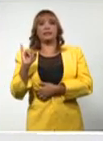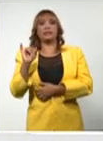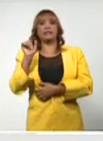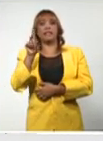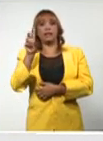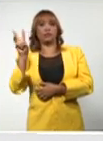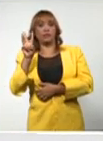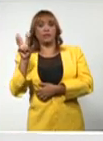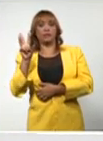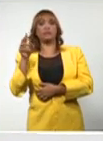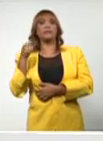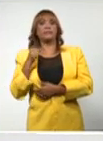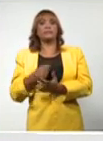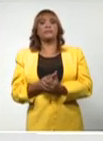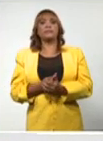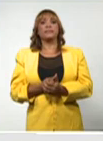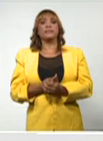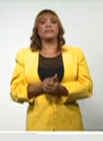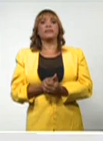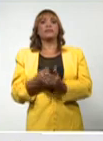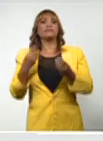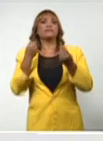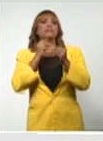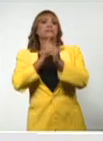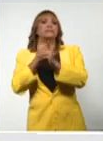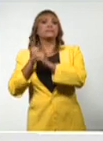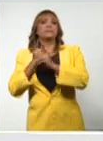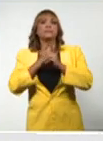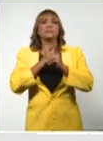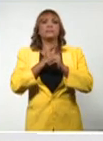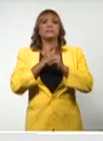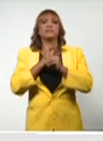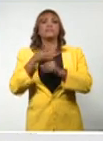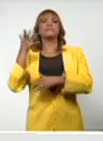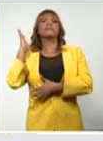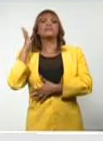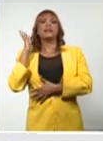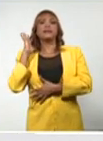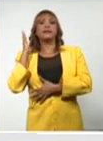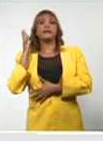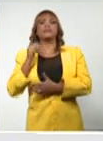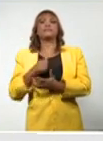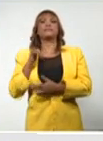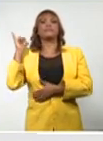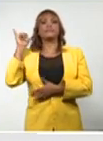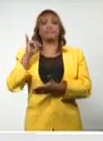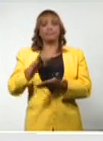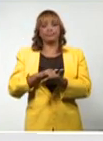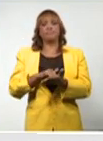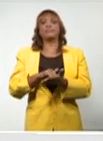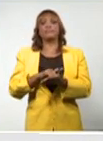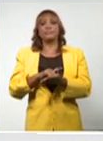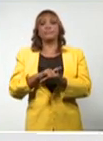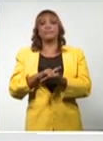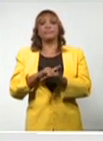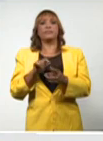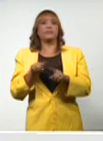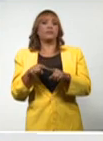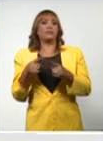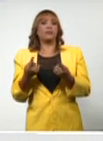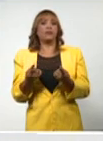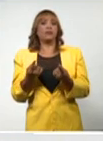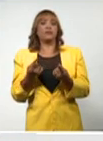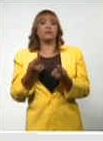ayer, pues tienen como fuente de infección el exterior de nuestro país. Por lo tanto, no